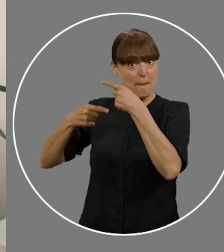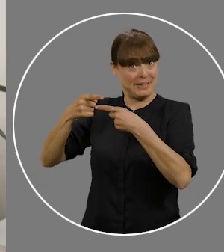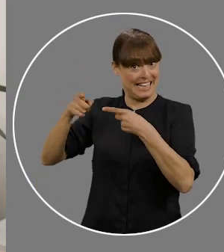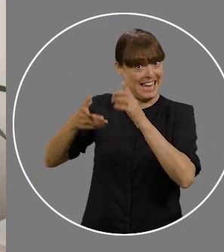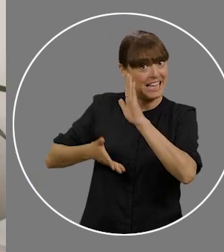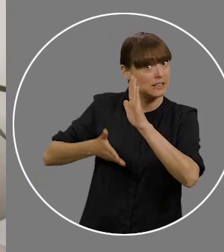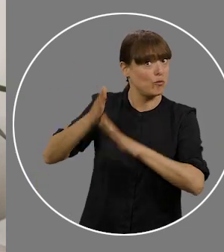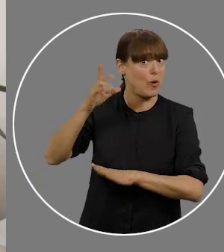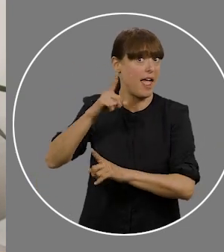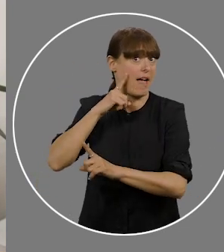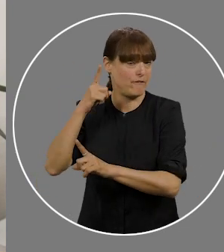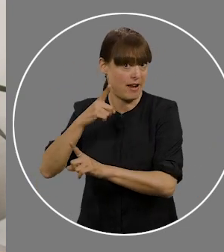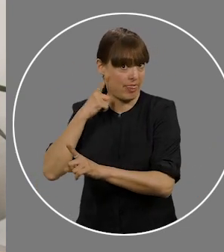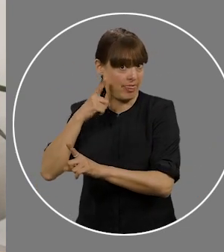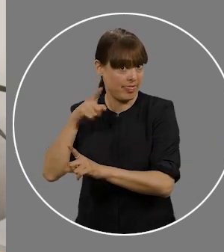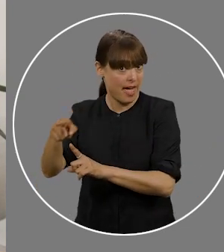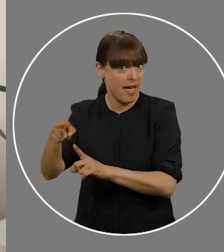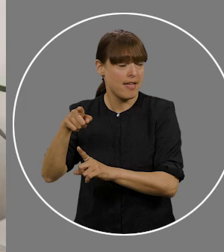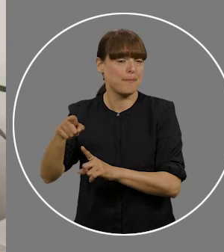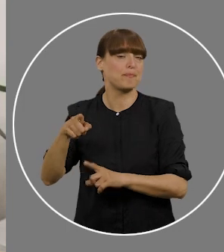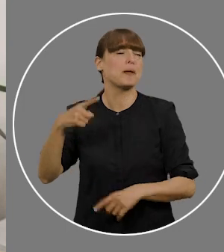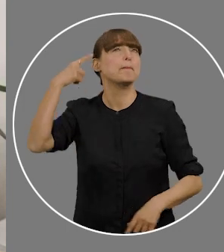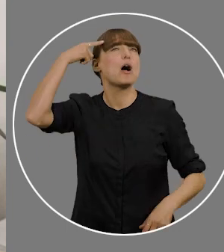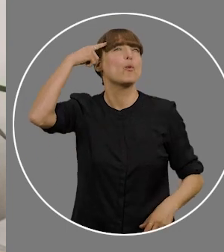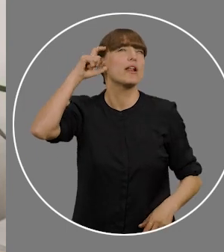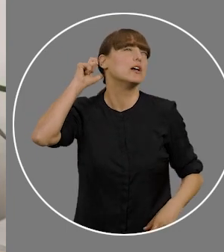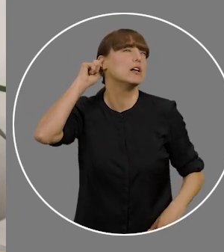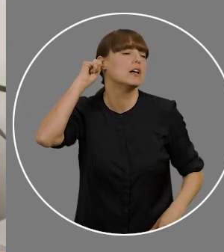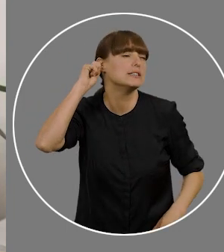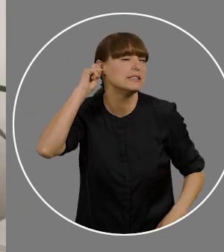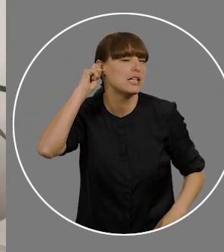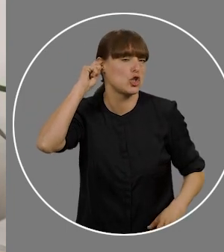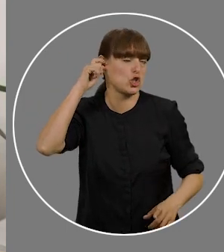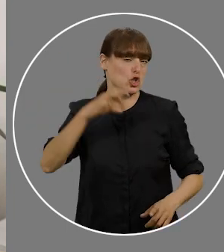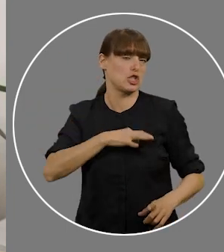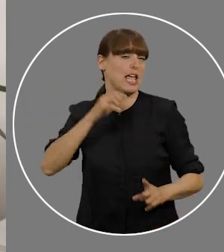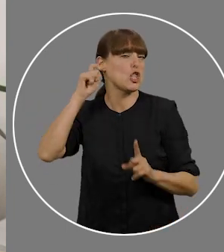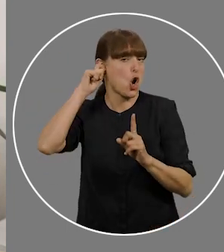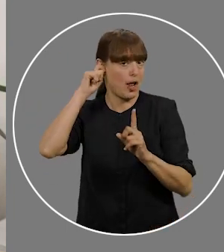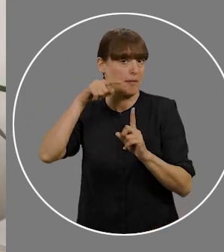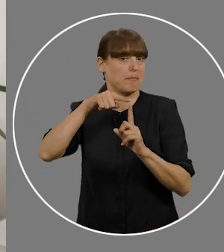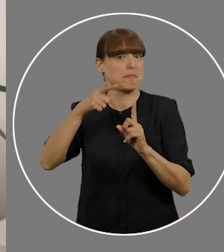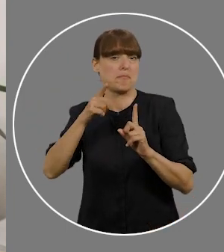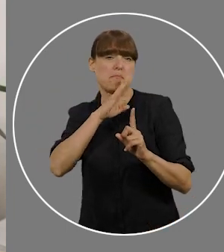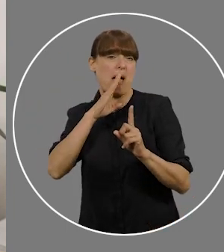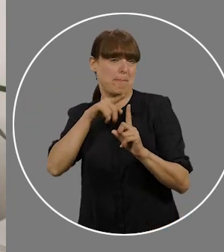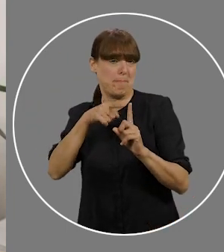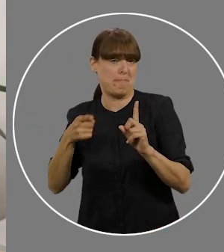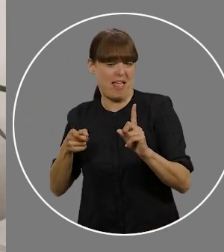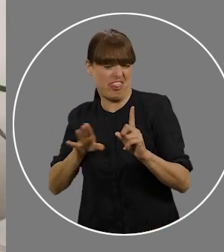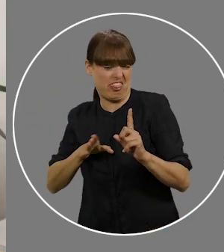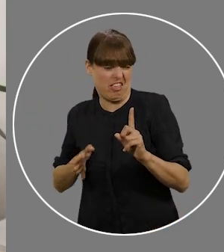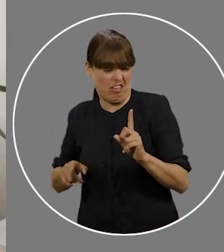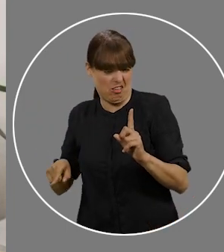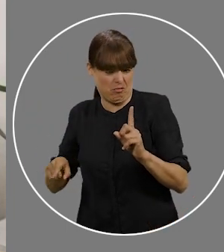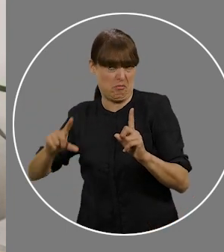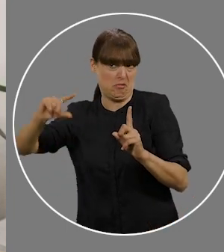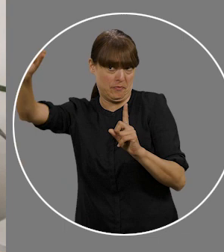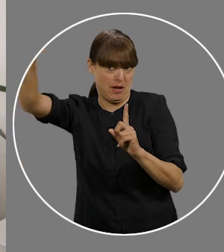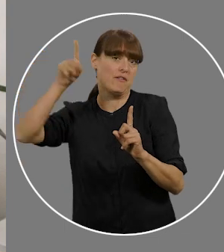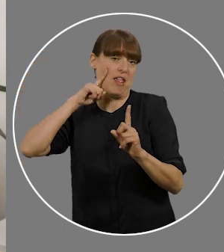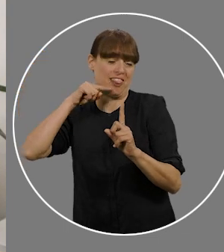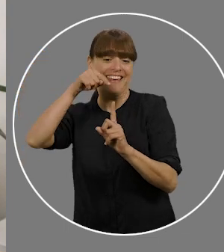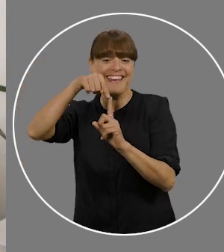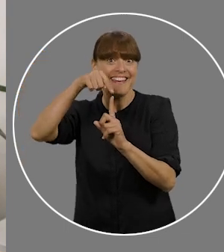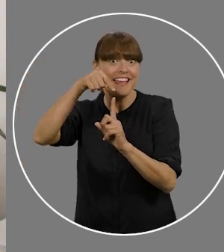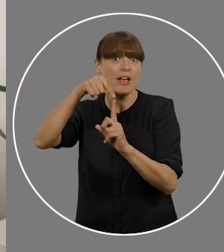esta familia se fue a Francia, había allí una señora, la madre de la Escolástica, que para que no estuviera sola, si mi marido estaba